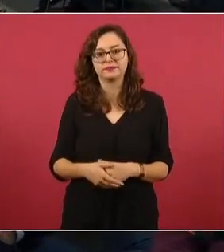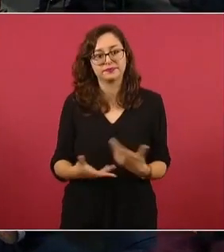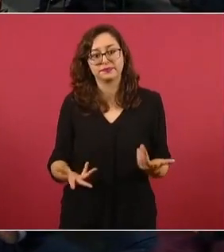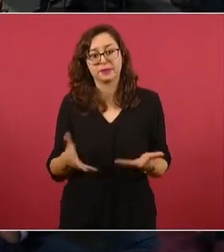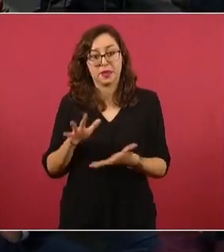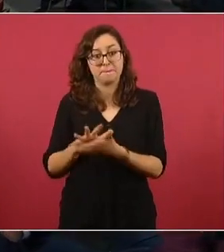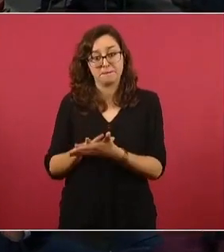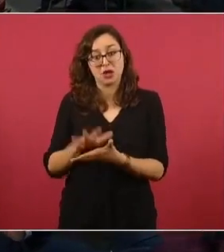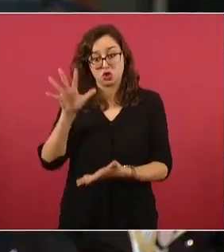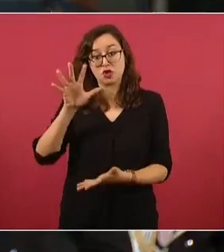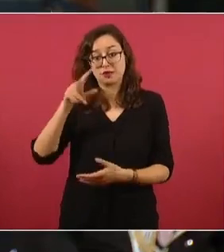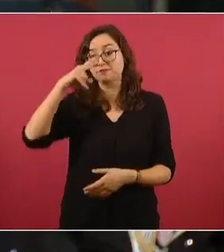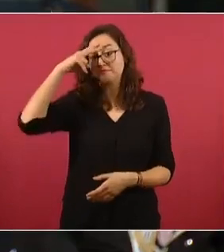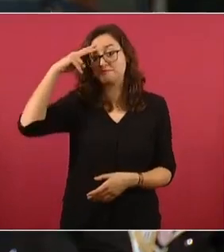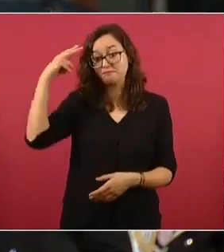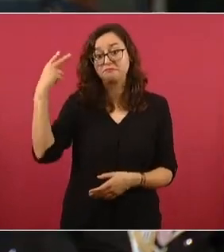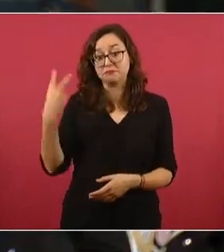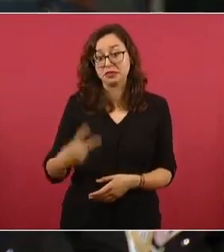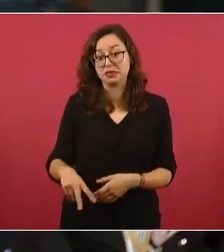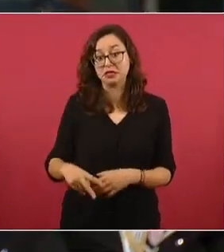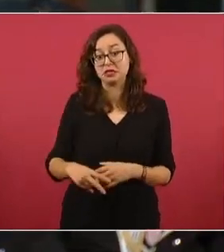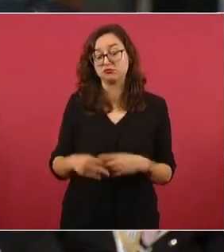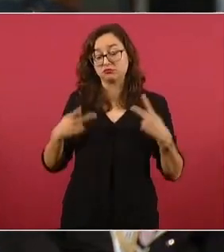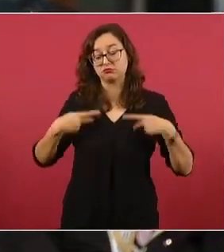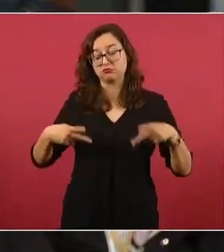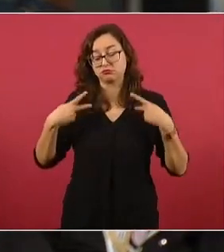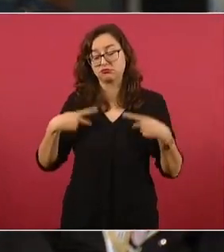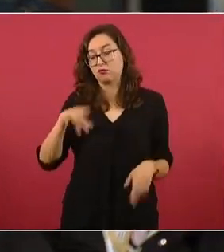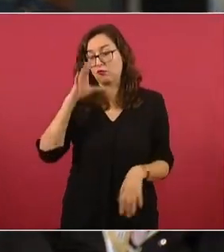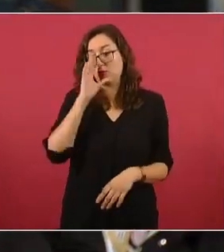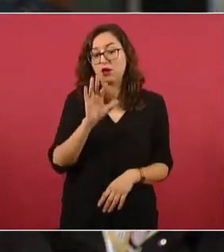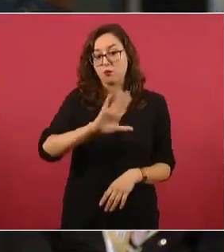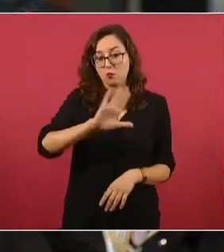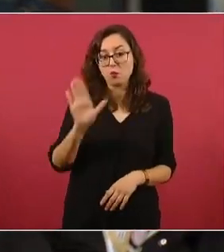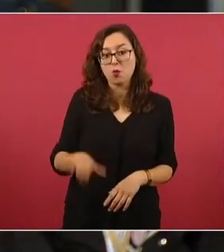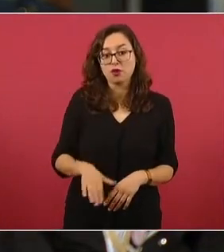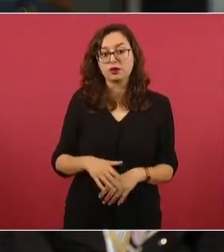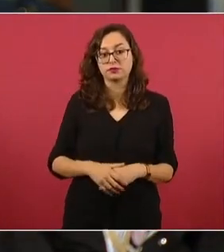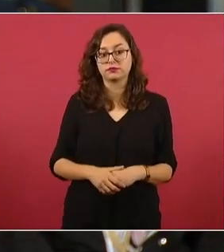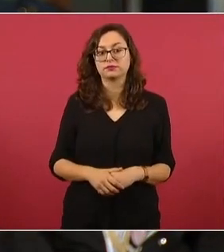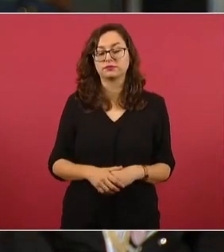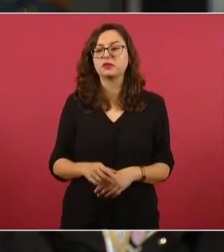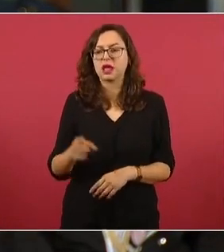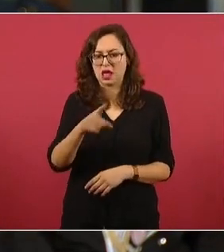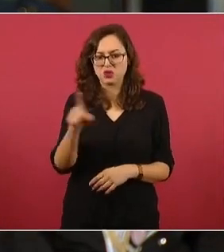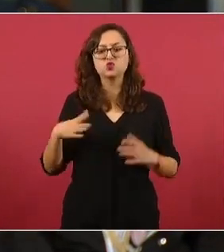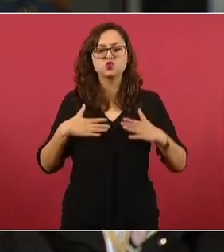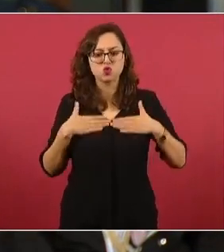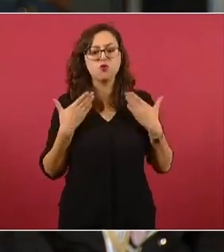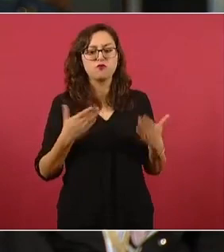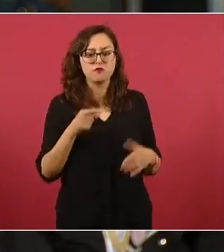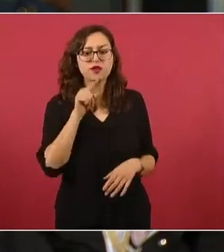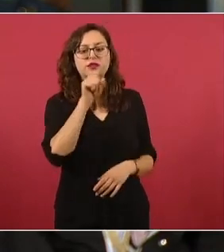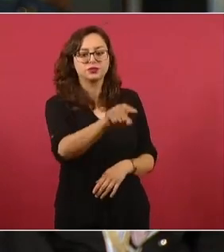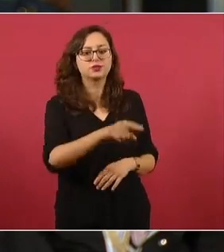eran nuestros paisanos y paisanas que confían en usted,